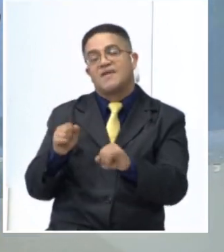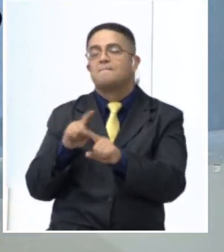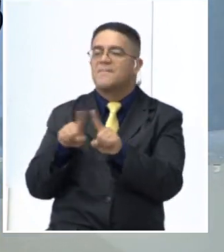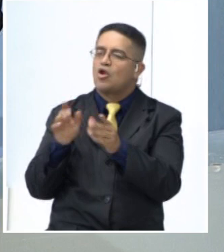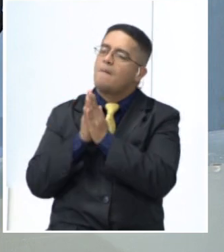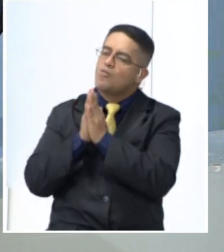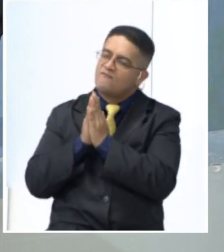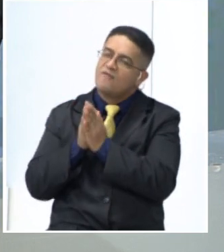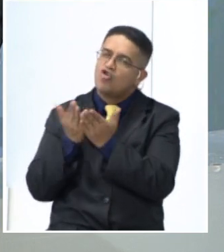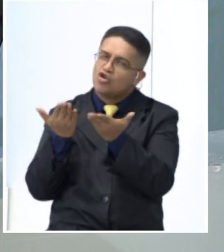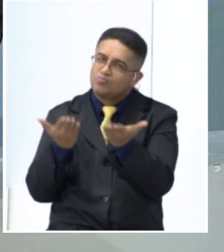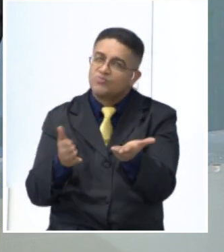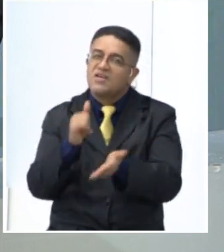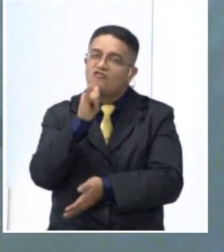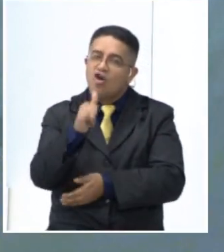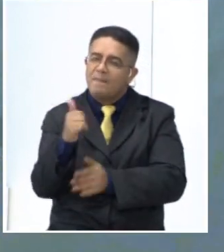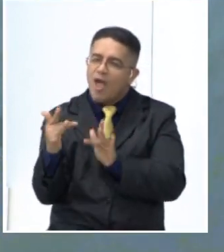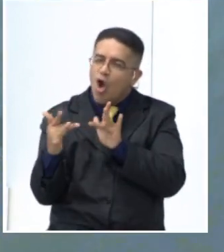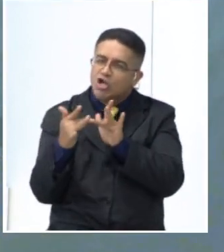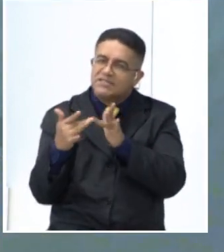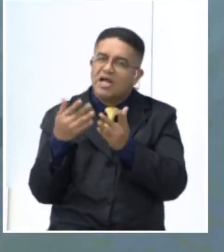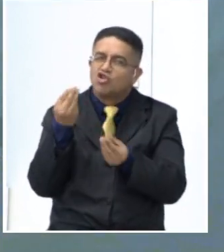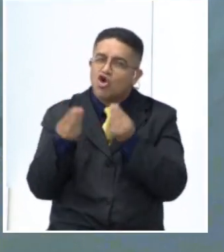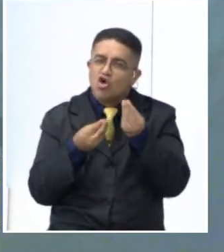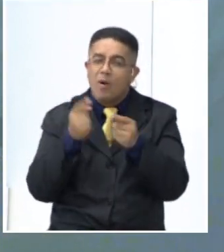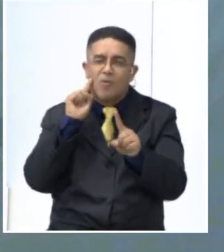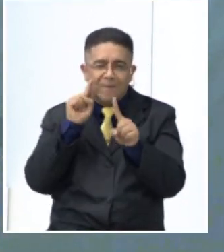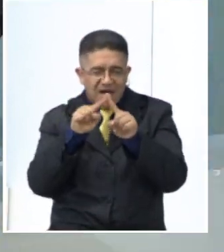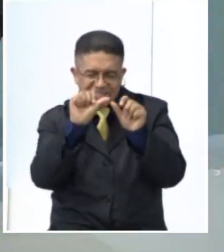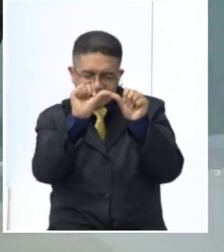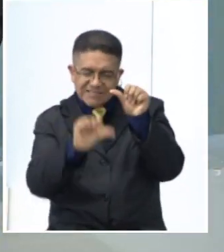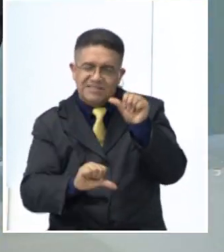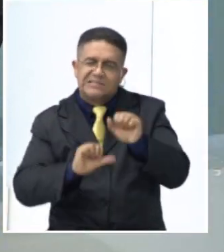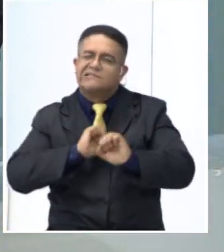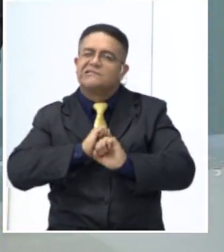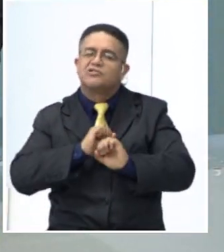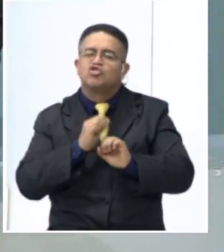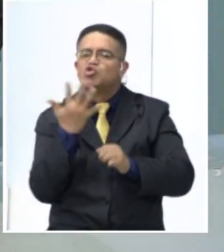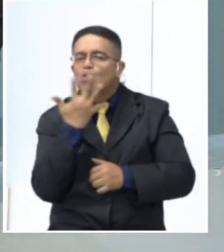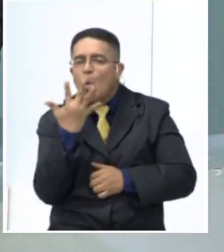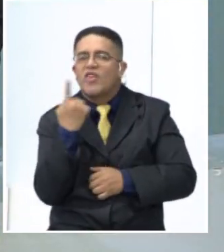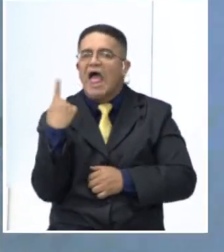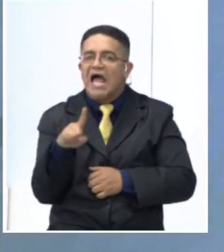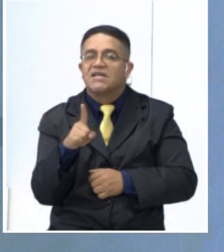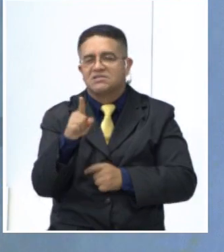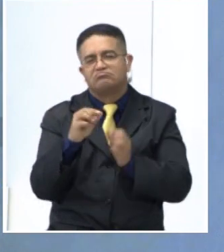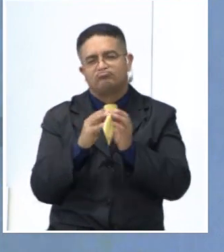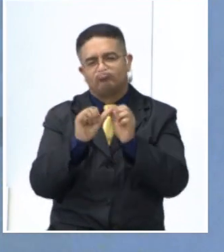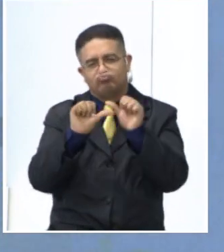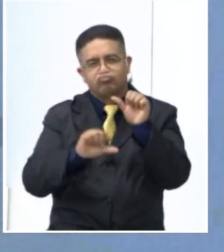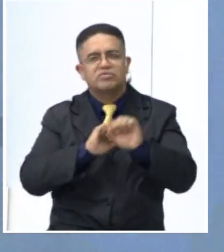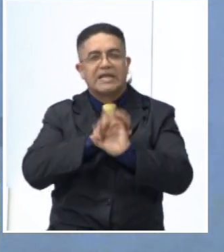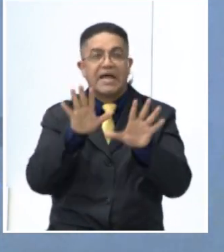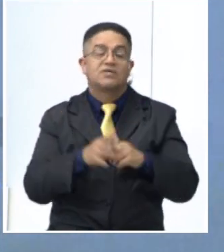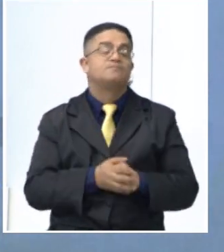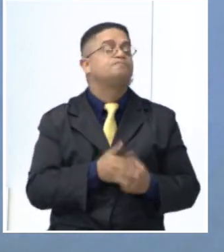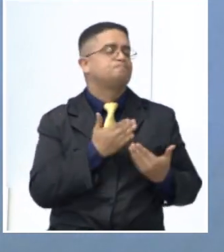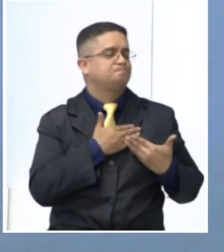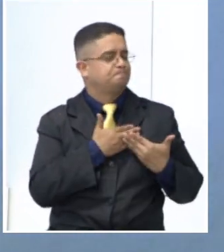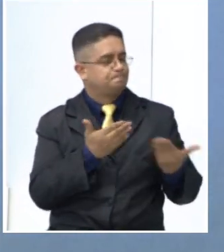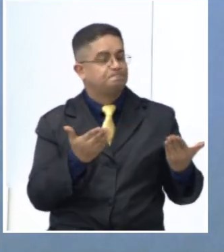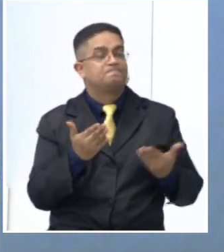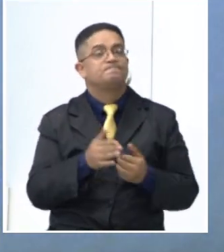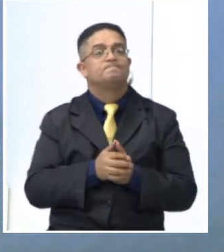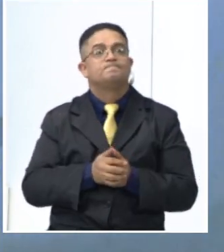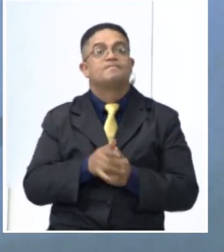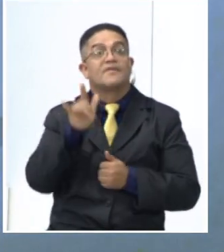que comparta con todos nosotros sus redes sociales para aclarar cualquier duda que haya quedado en el aire. Con todo gusto, mis redes sociales